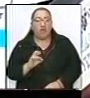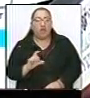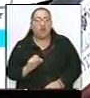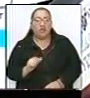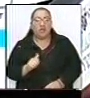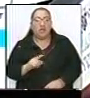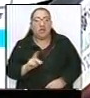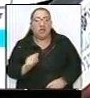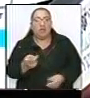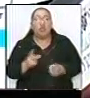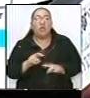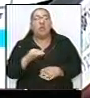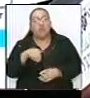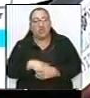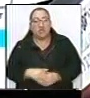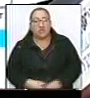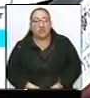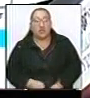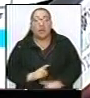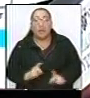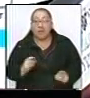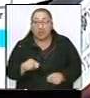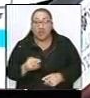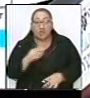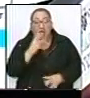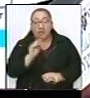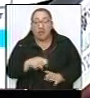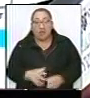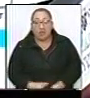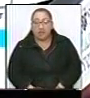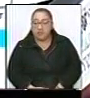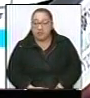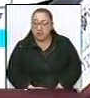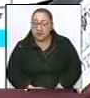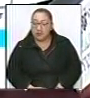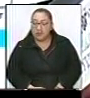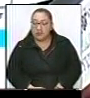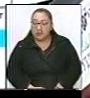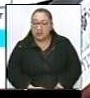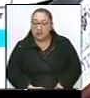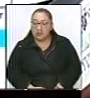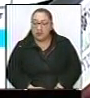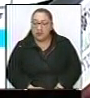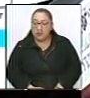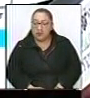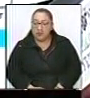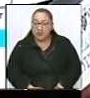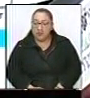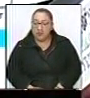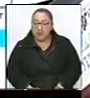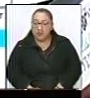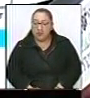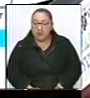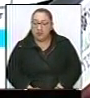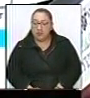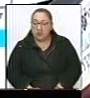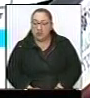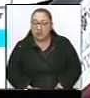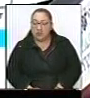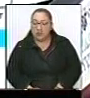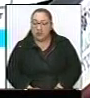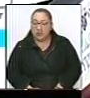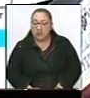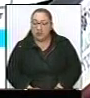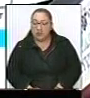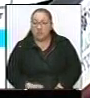la doble votación, pero que se ha desvirtuado. O sea, todo lo que se crea se desvirtúa. Y nosotros somos